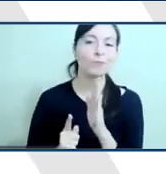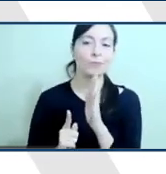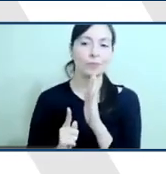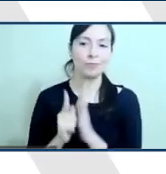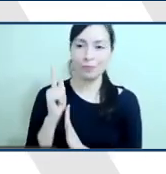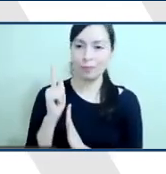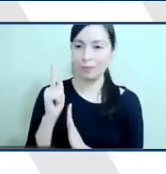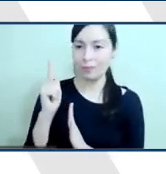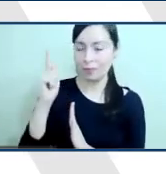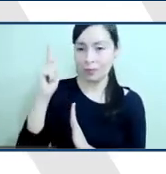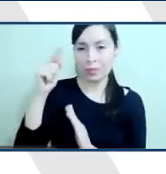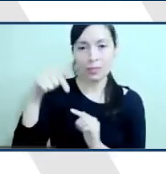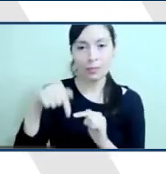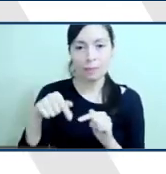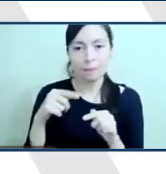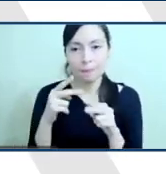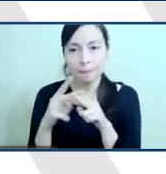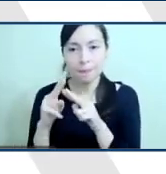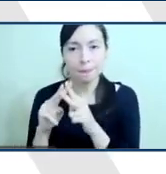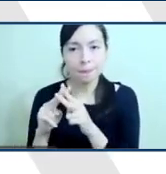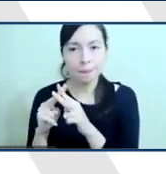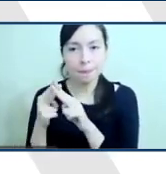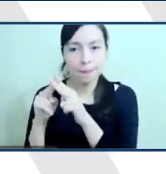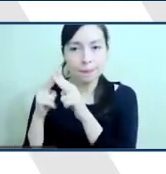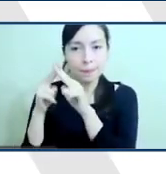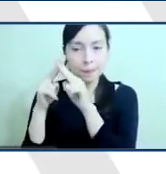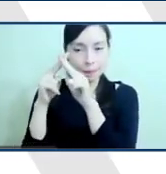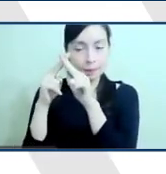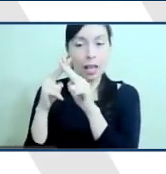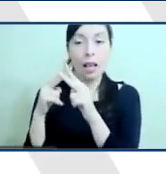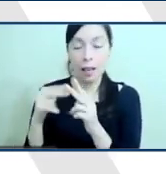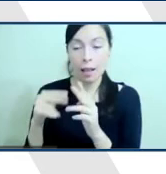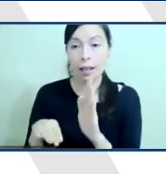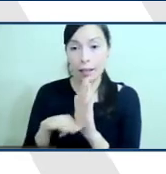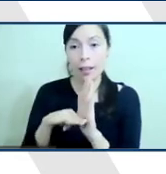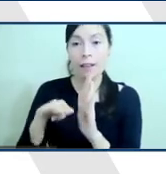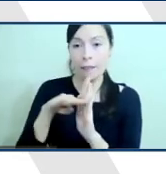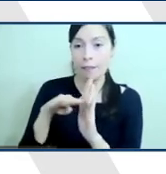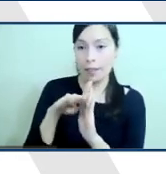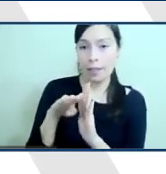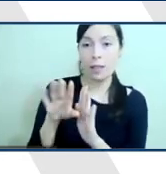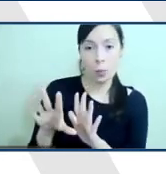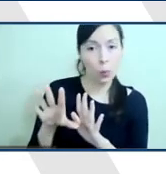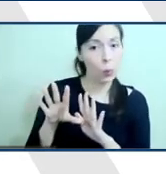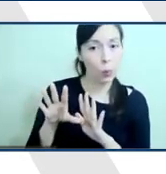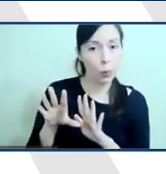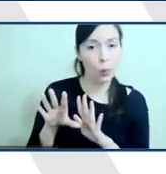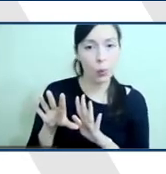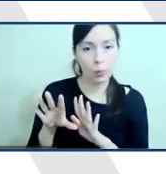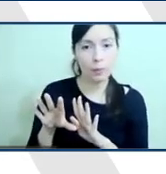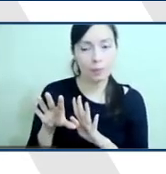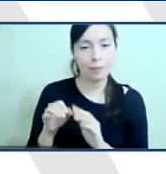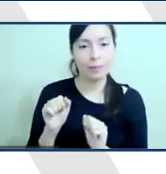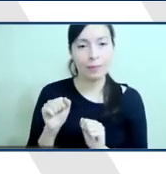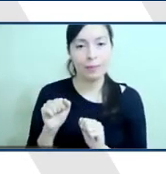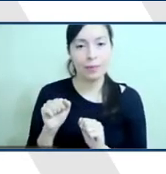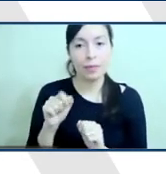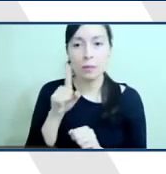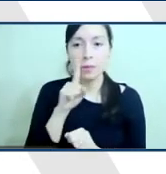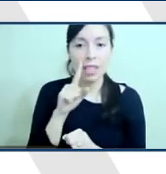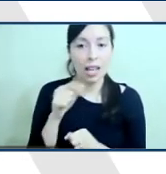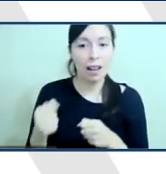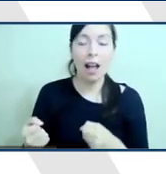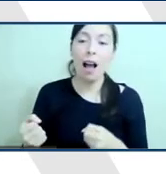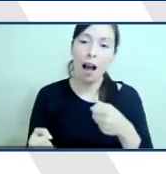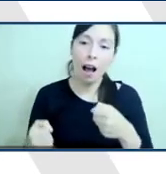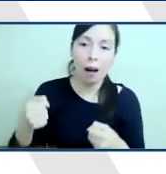varias instalaciones que son de muy buen nivel para la época. Tienen su vehículo, ¿cierto?